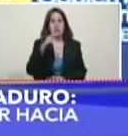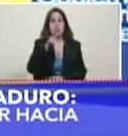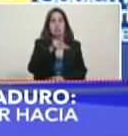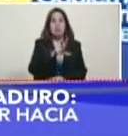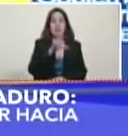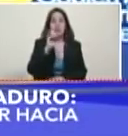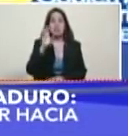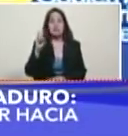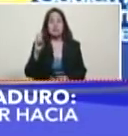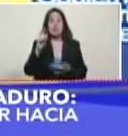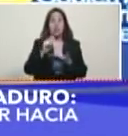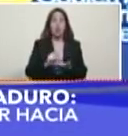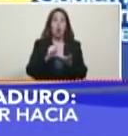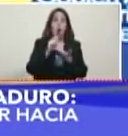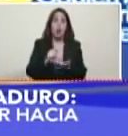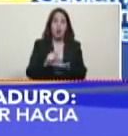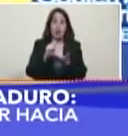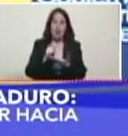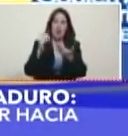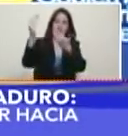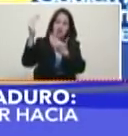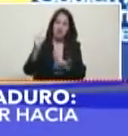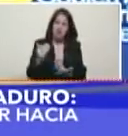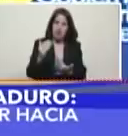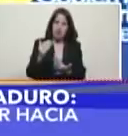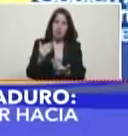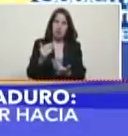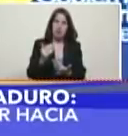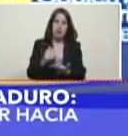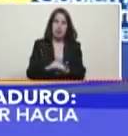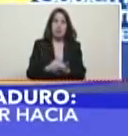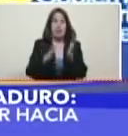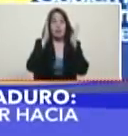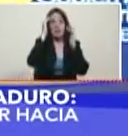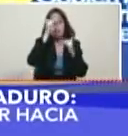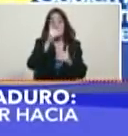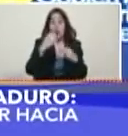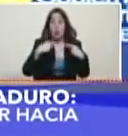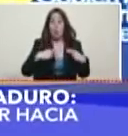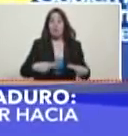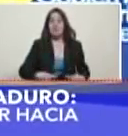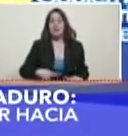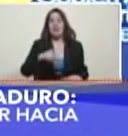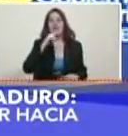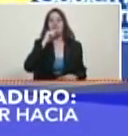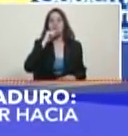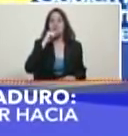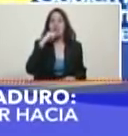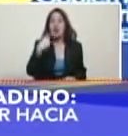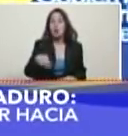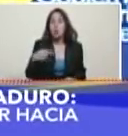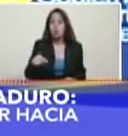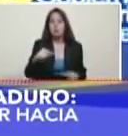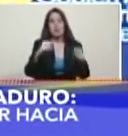300 toneladas de ayuda y asistencia humanitaria de Rusia, legalmente llegan por el aeropuerto de